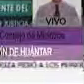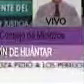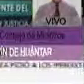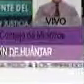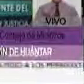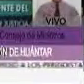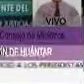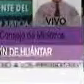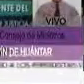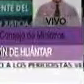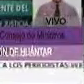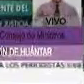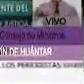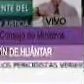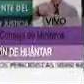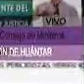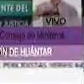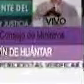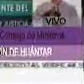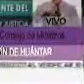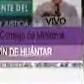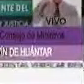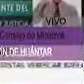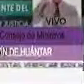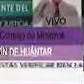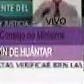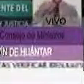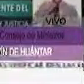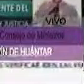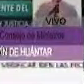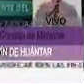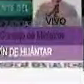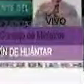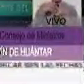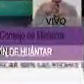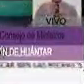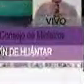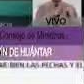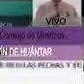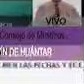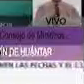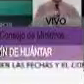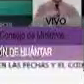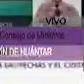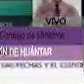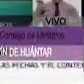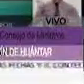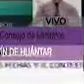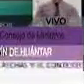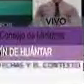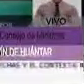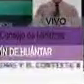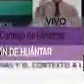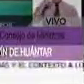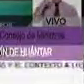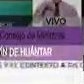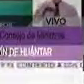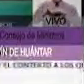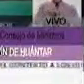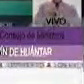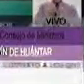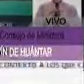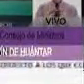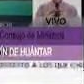existe una comisión multipartidaria conformada por representantes de todos los partidos políticos con asiento en el Congreso